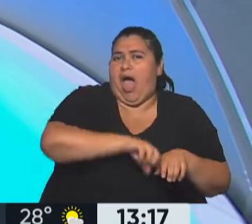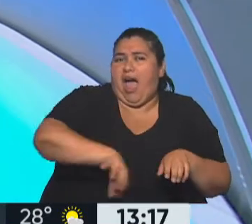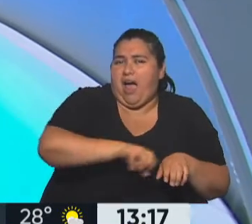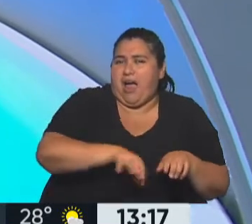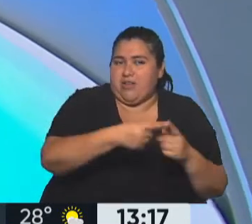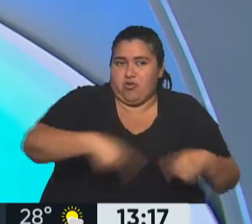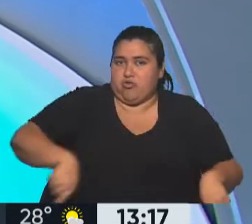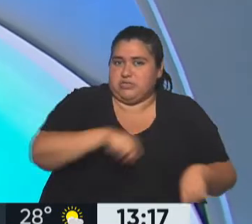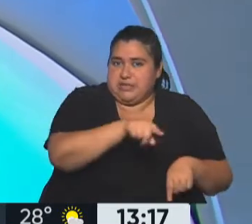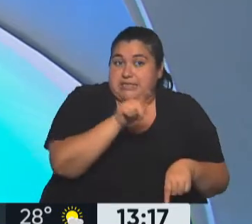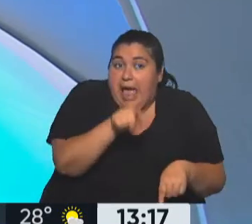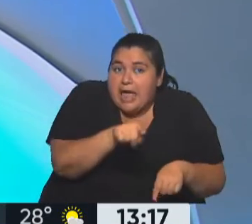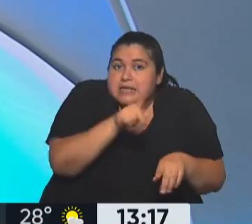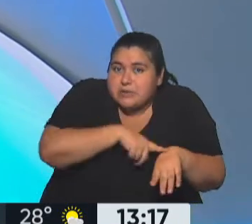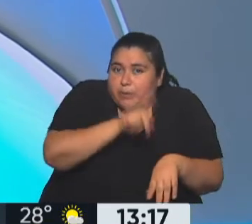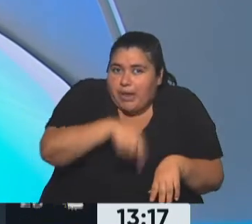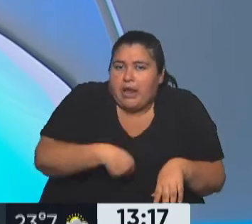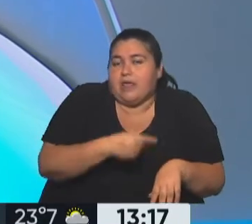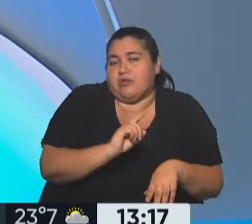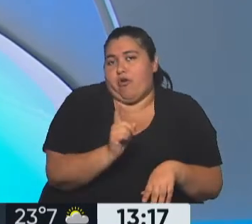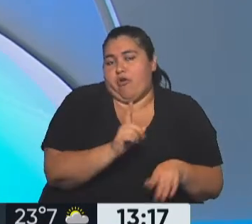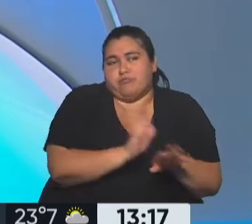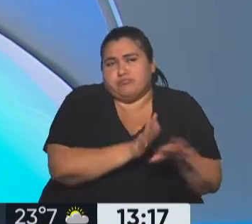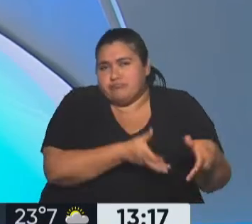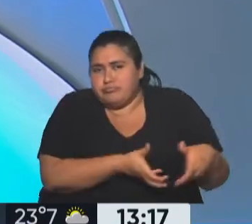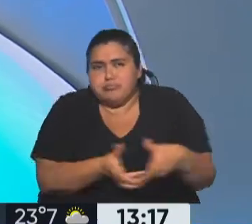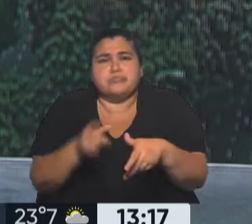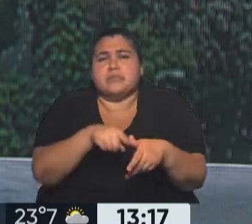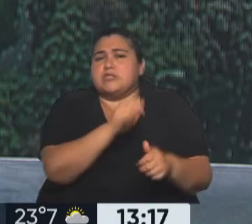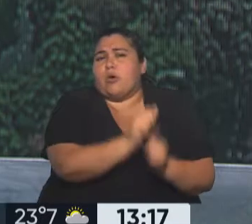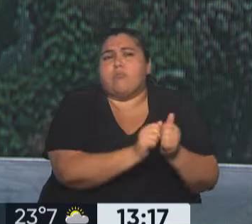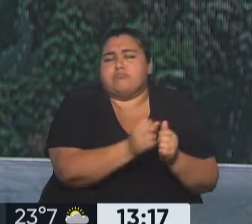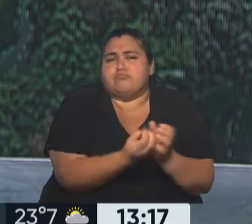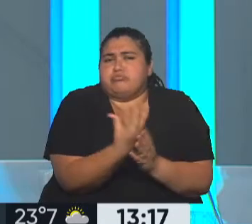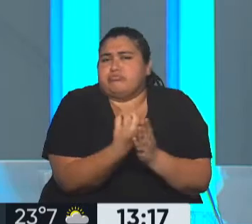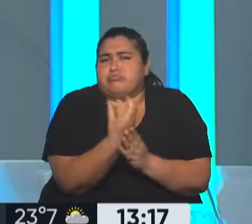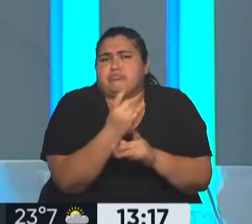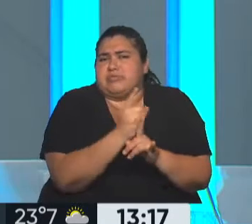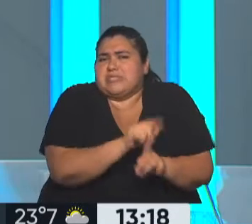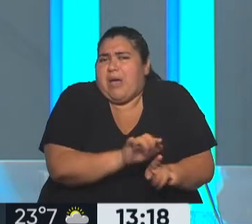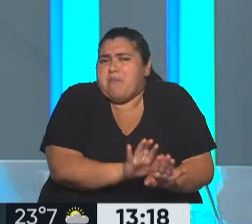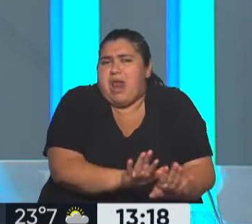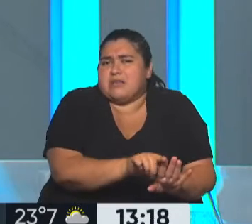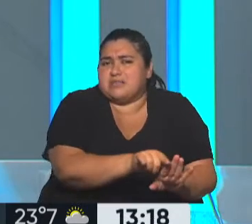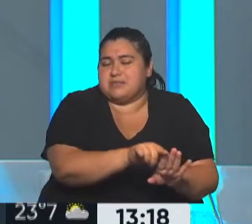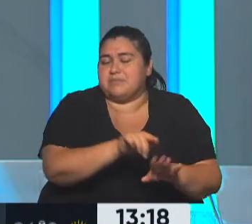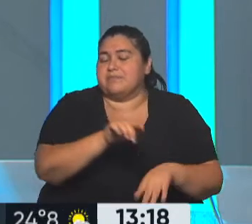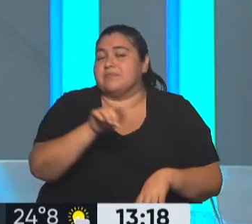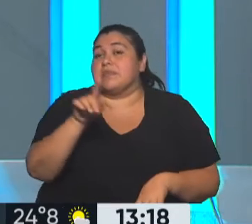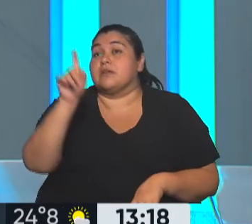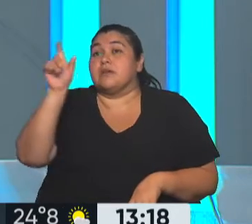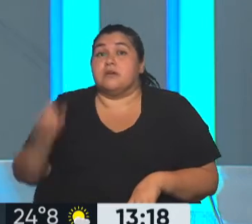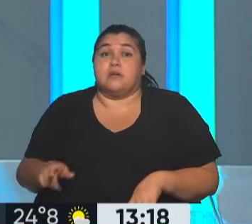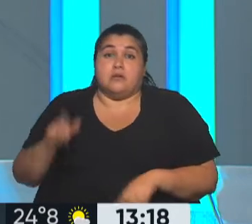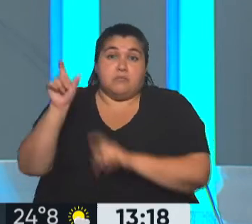un momento determinado, sino que es algo de producción permanente. Aparte, doctor, uno entiende que era gente operario con mucha experiencia o